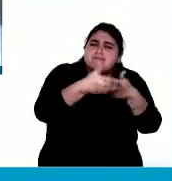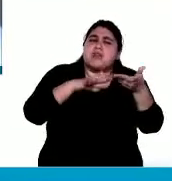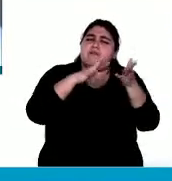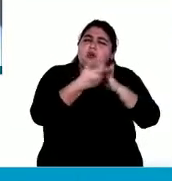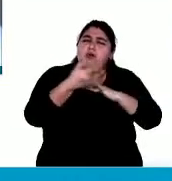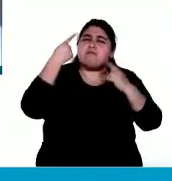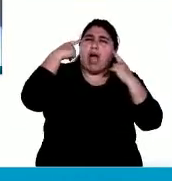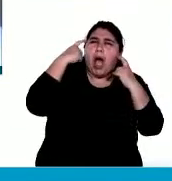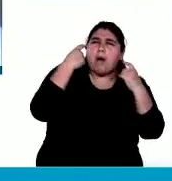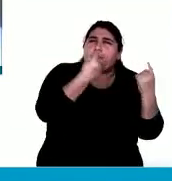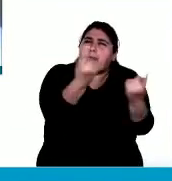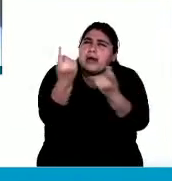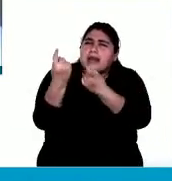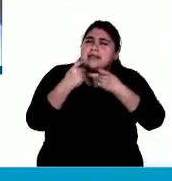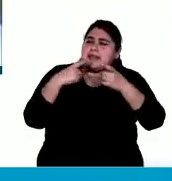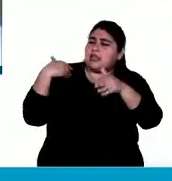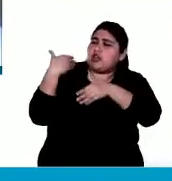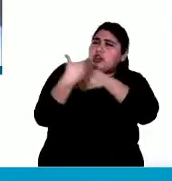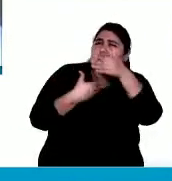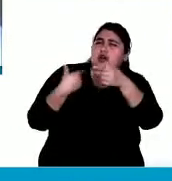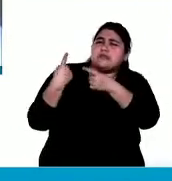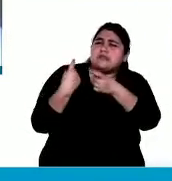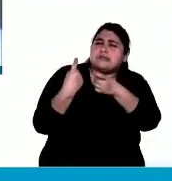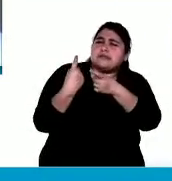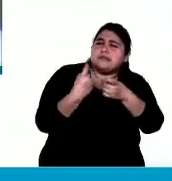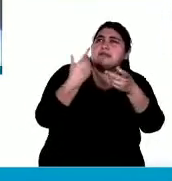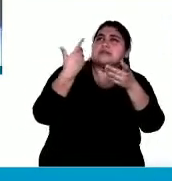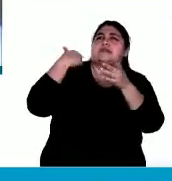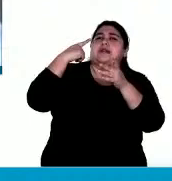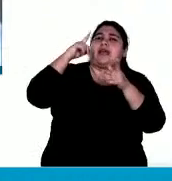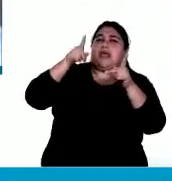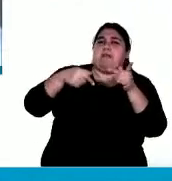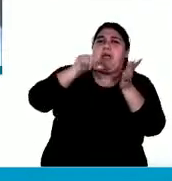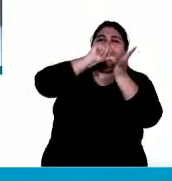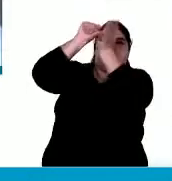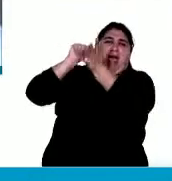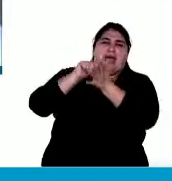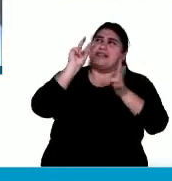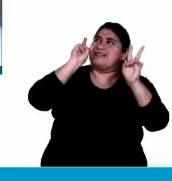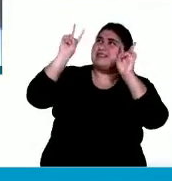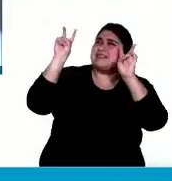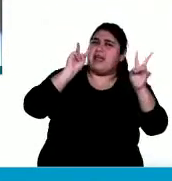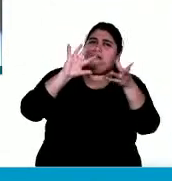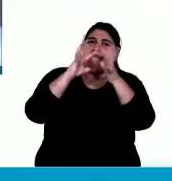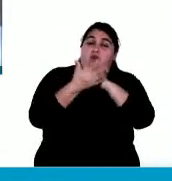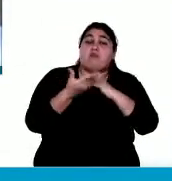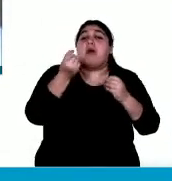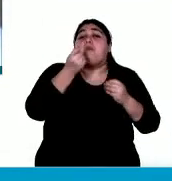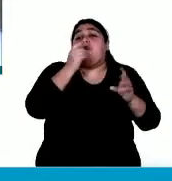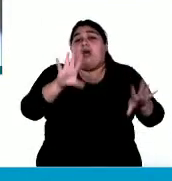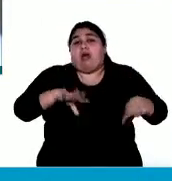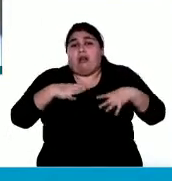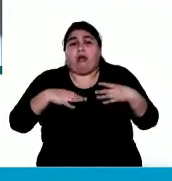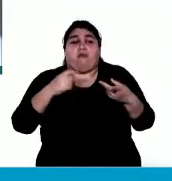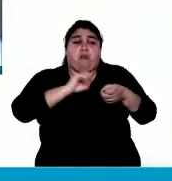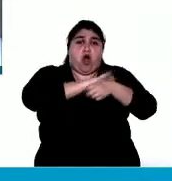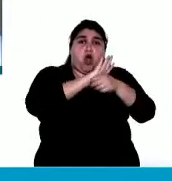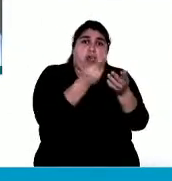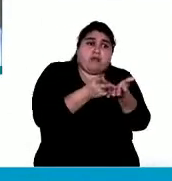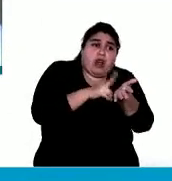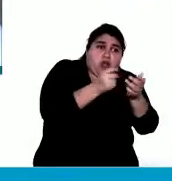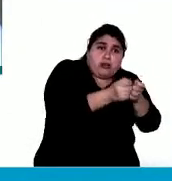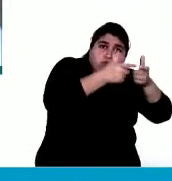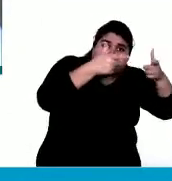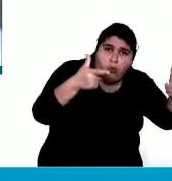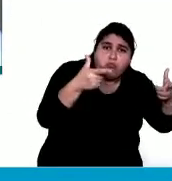aprendido de la experiencia como otros países para afrontar ya sea un rebrote o un nuevo caso de pandemia. Así